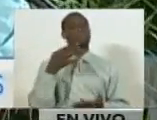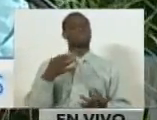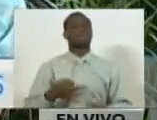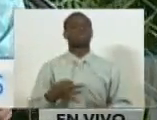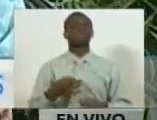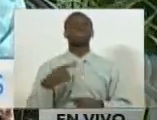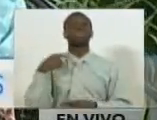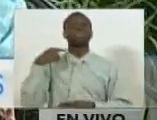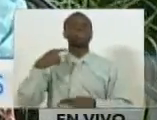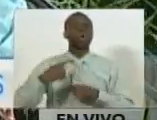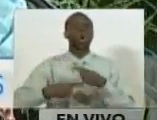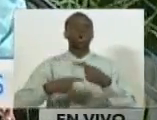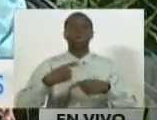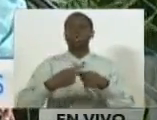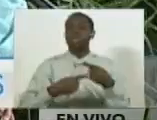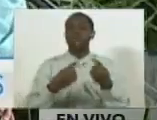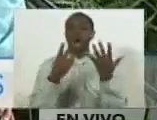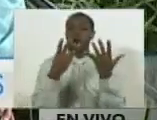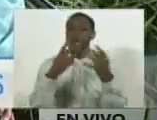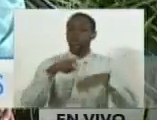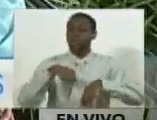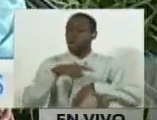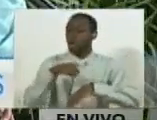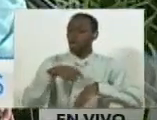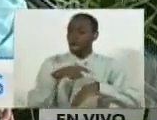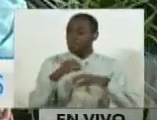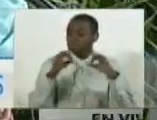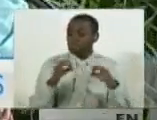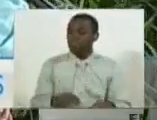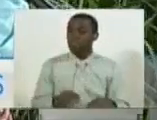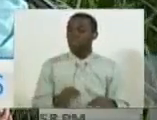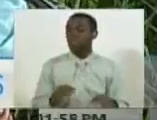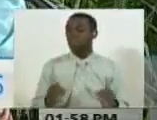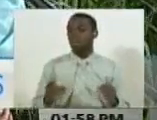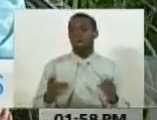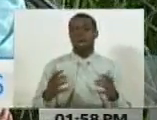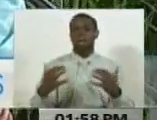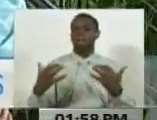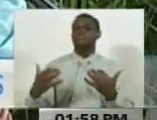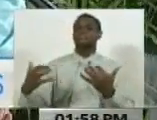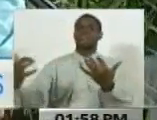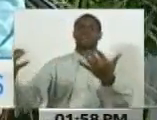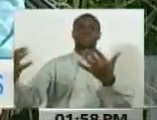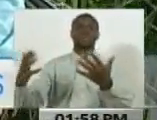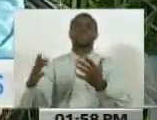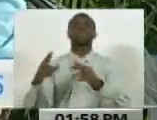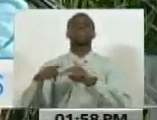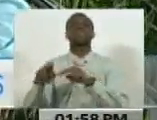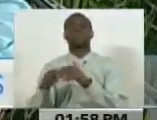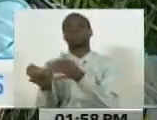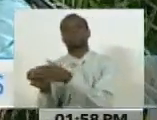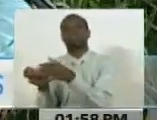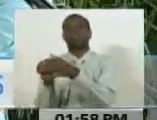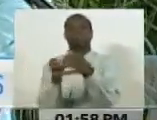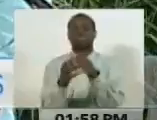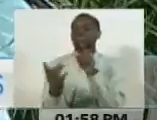días, 8 horas, por lo menos, frente a millones de niños, de niñas y de